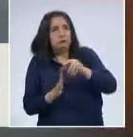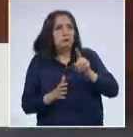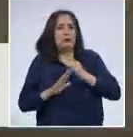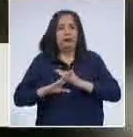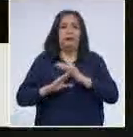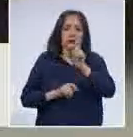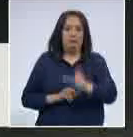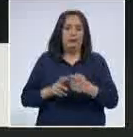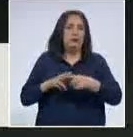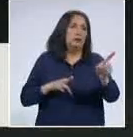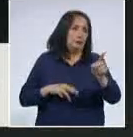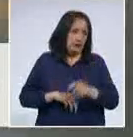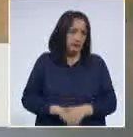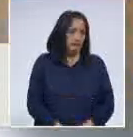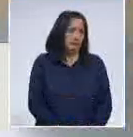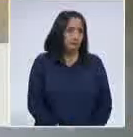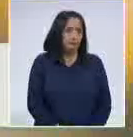el conductor huya.